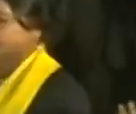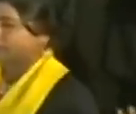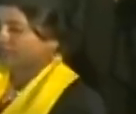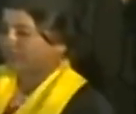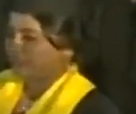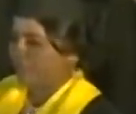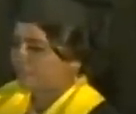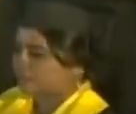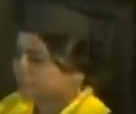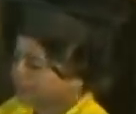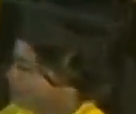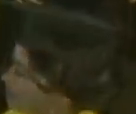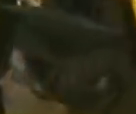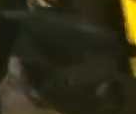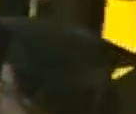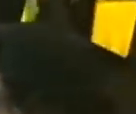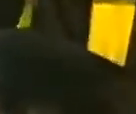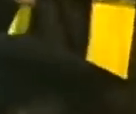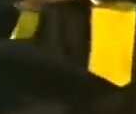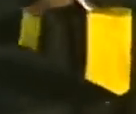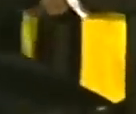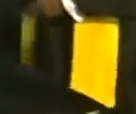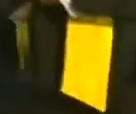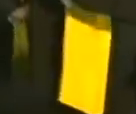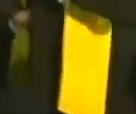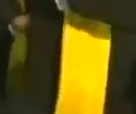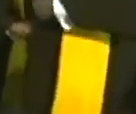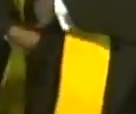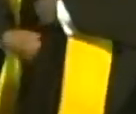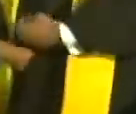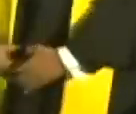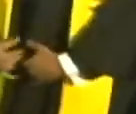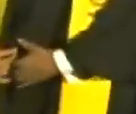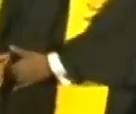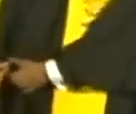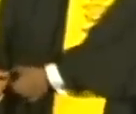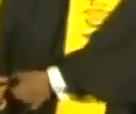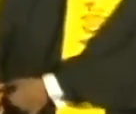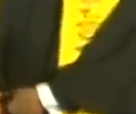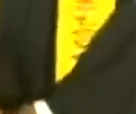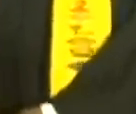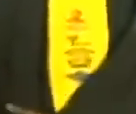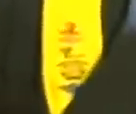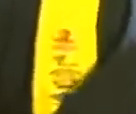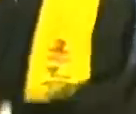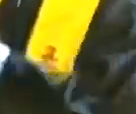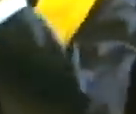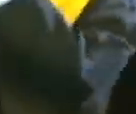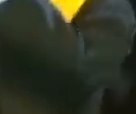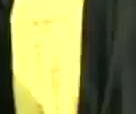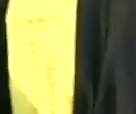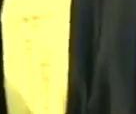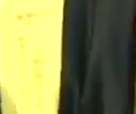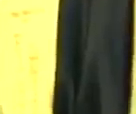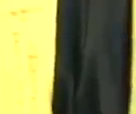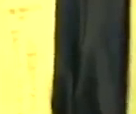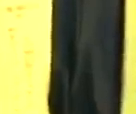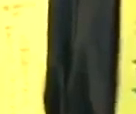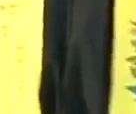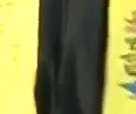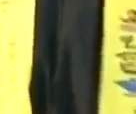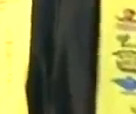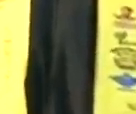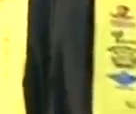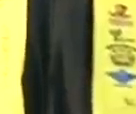Saludamos a Aristóbulo Turis, vicepresidente para el área social. Saludamos a Ufel Roa, ministro para la